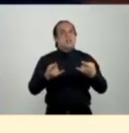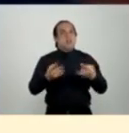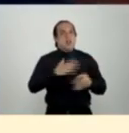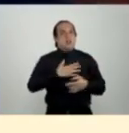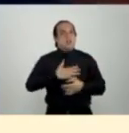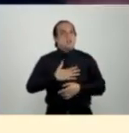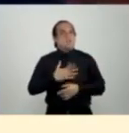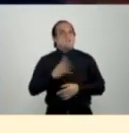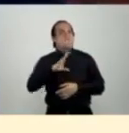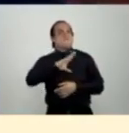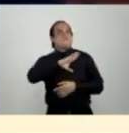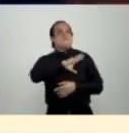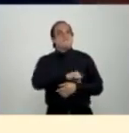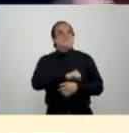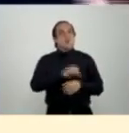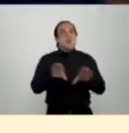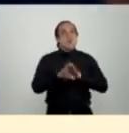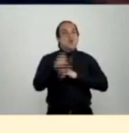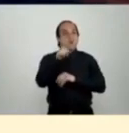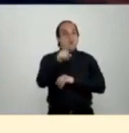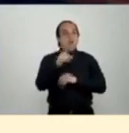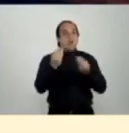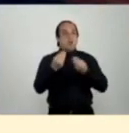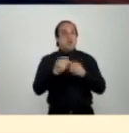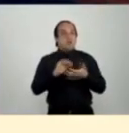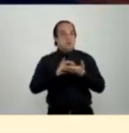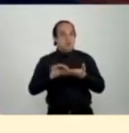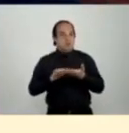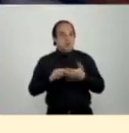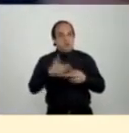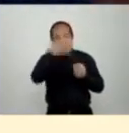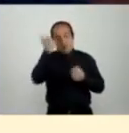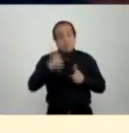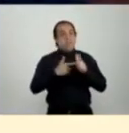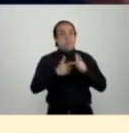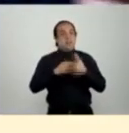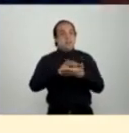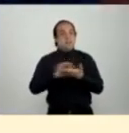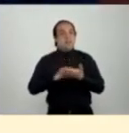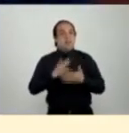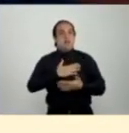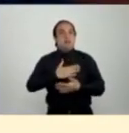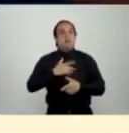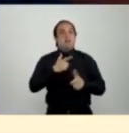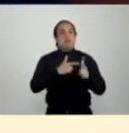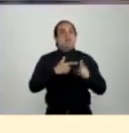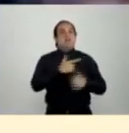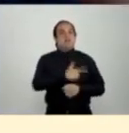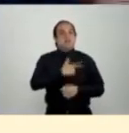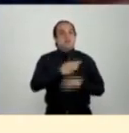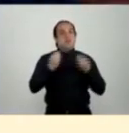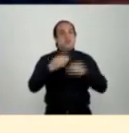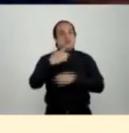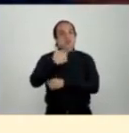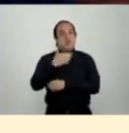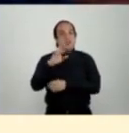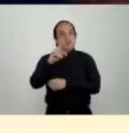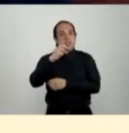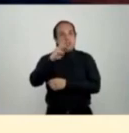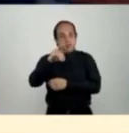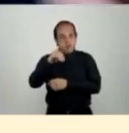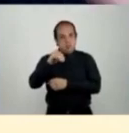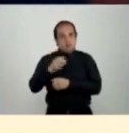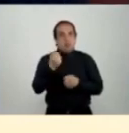a muchos lectores de nuestras generaciones, no sé si hoy se siga leyendo, a mí me gusta mucho Graham Greene, me gusta mucho un poco una